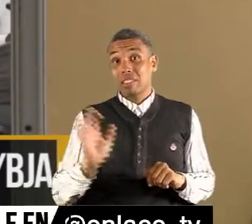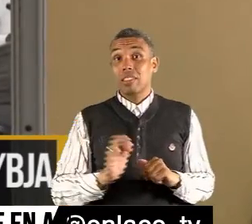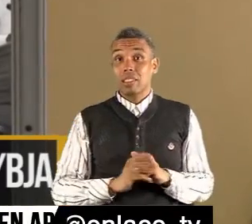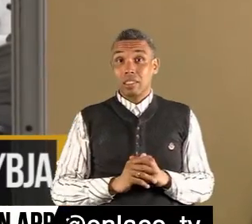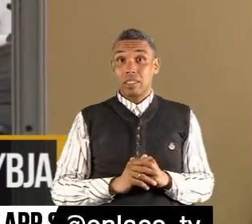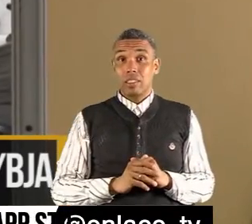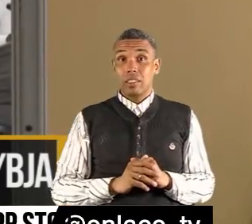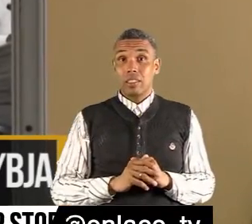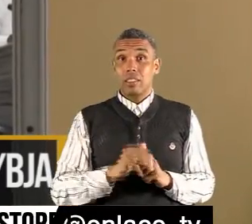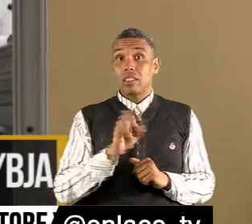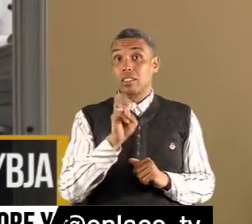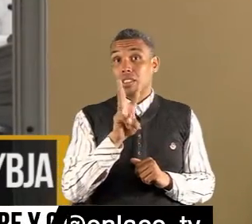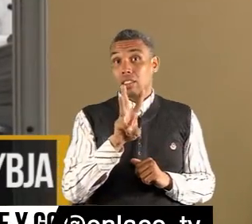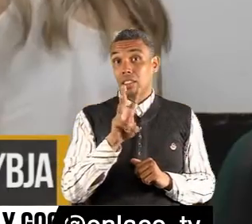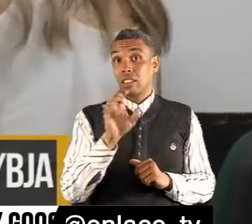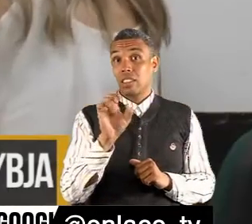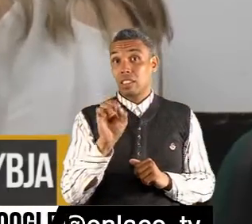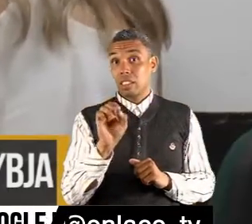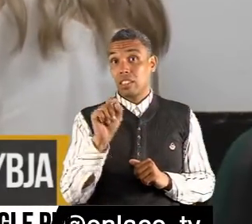al